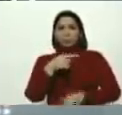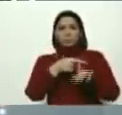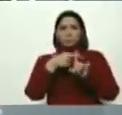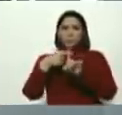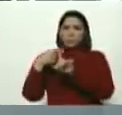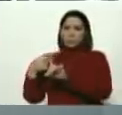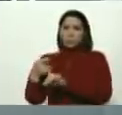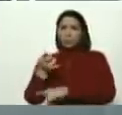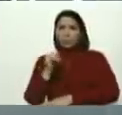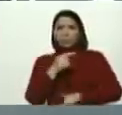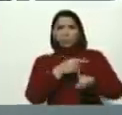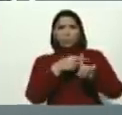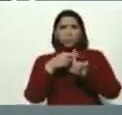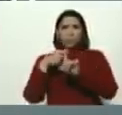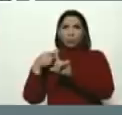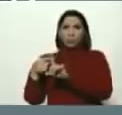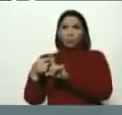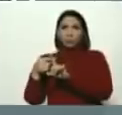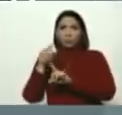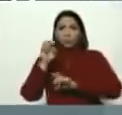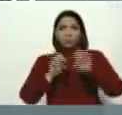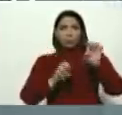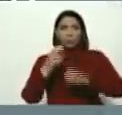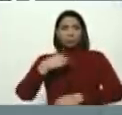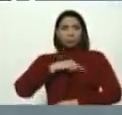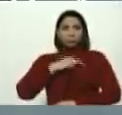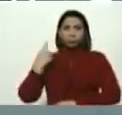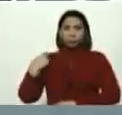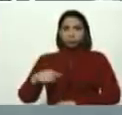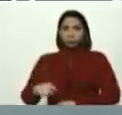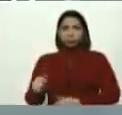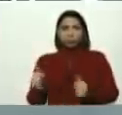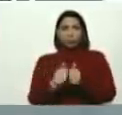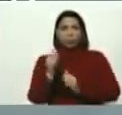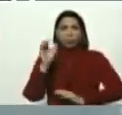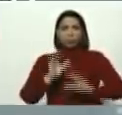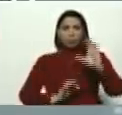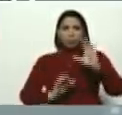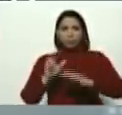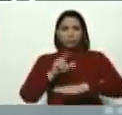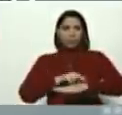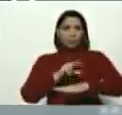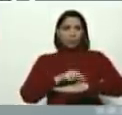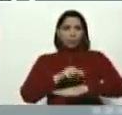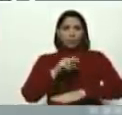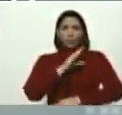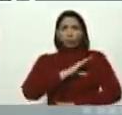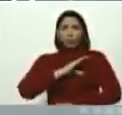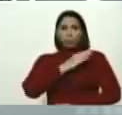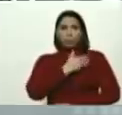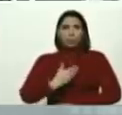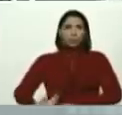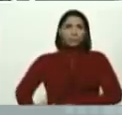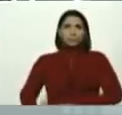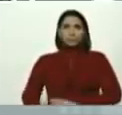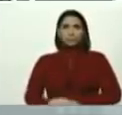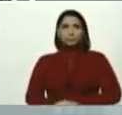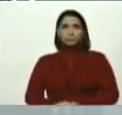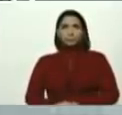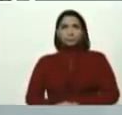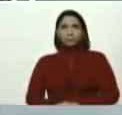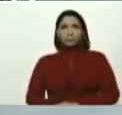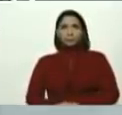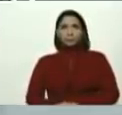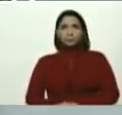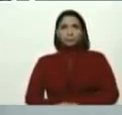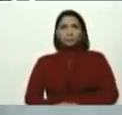que es positivo, que la evaluación que tenemos con los científicos, médicos y la Comisión Presidencial es que